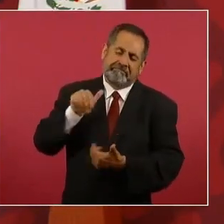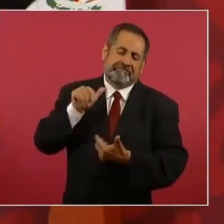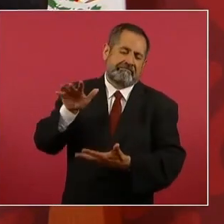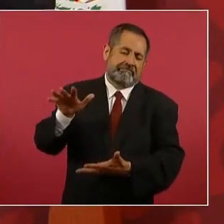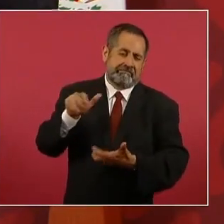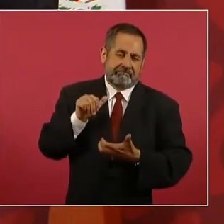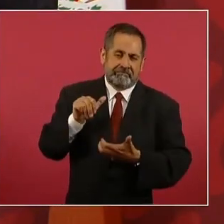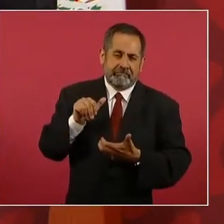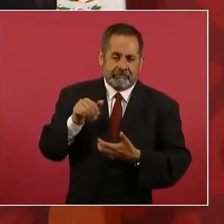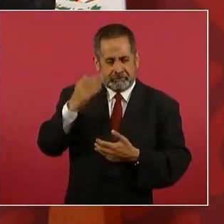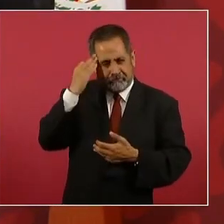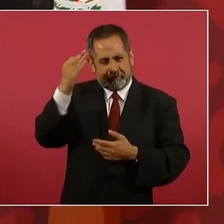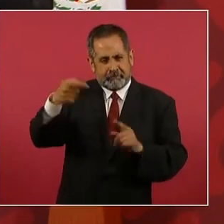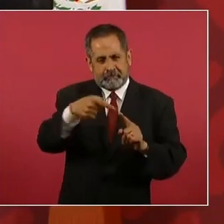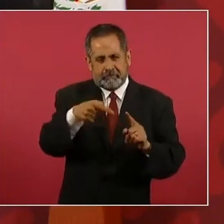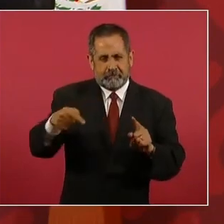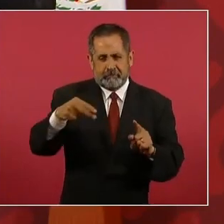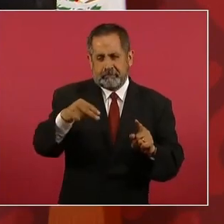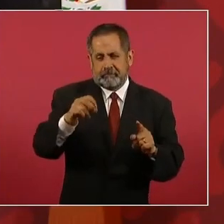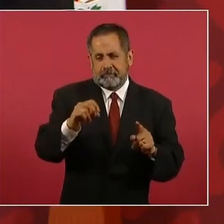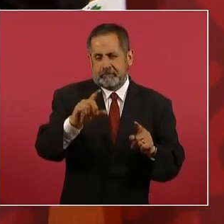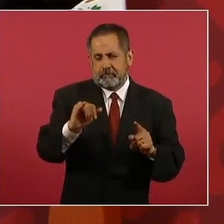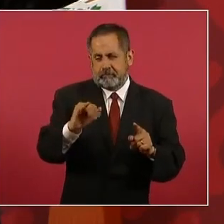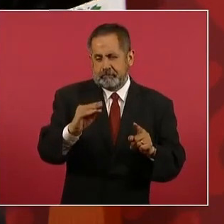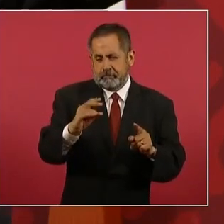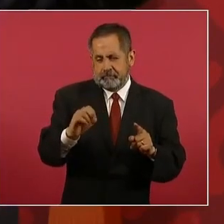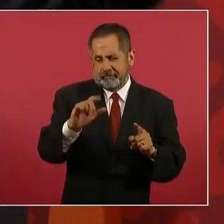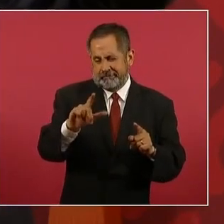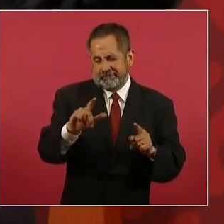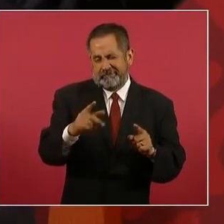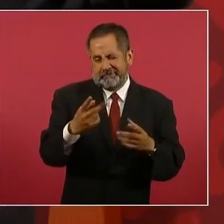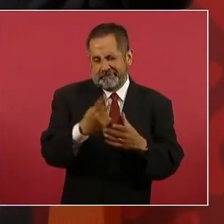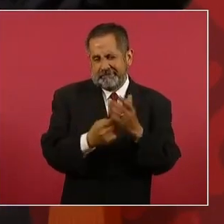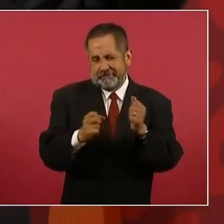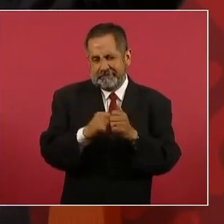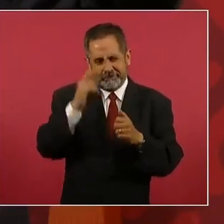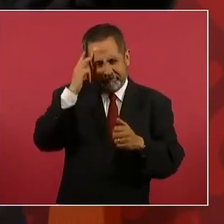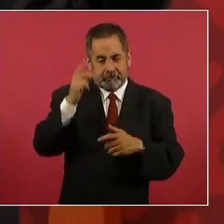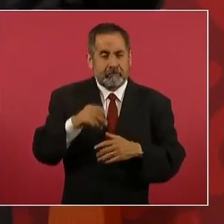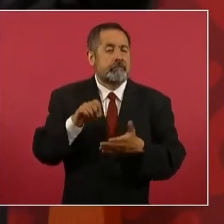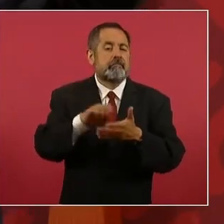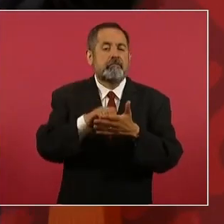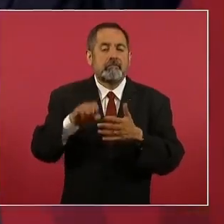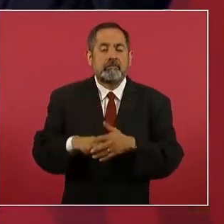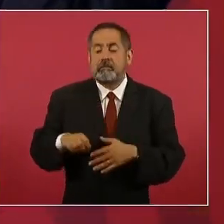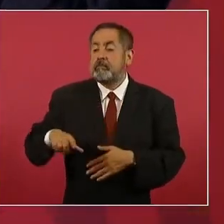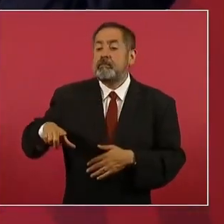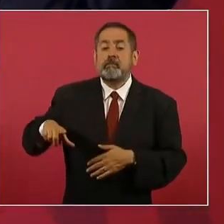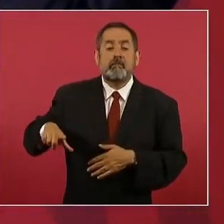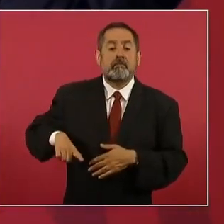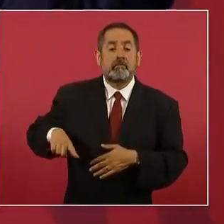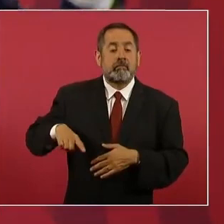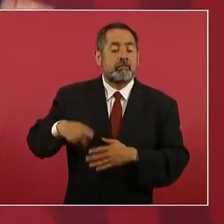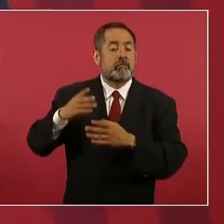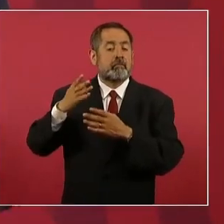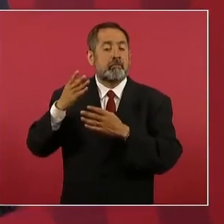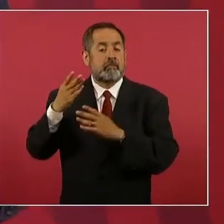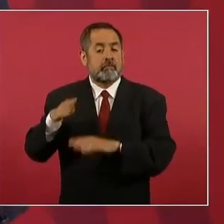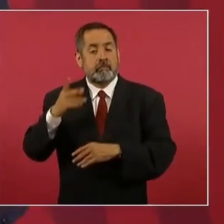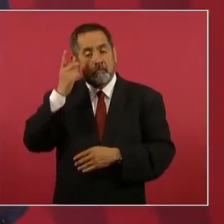con el modelo neoliberal o neoporfirista, que recibían créditos de la banca de